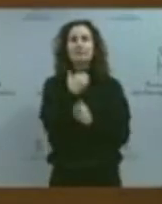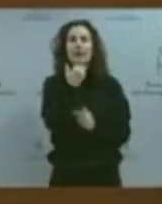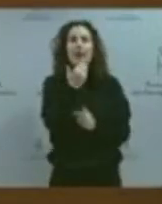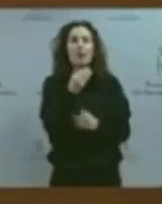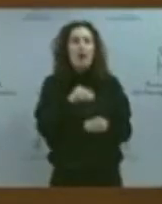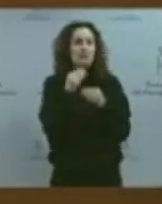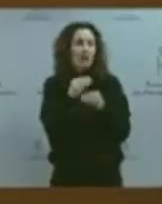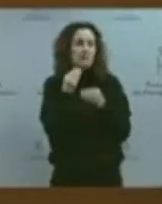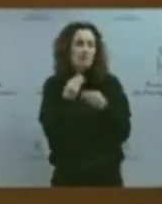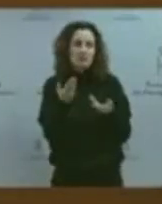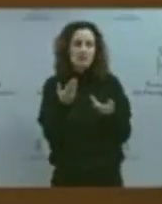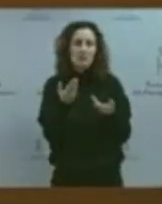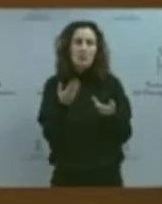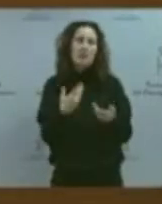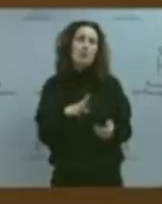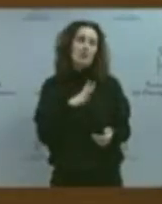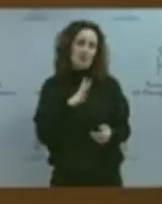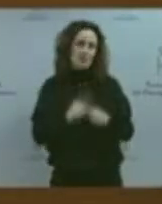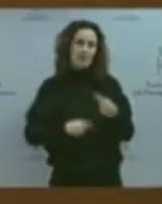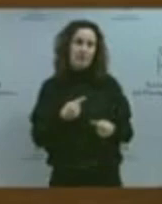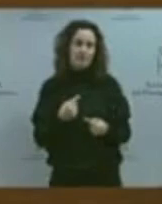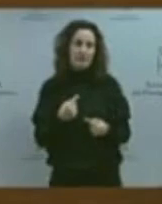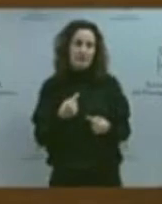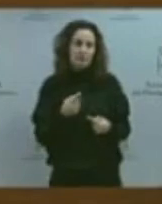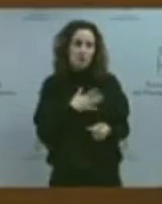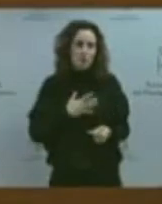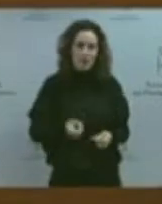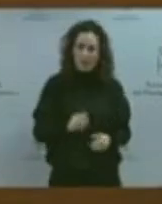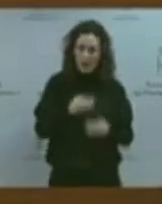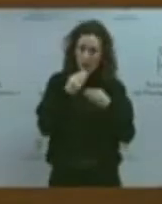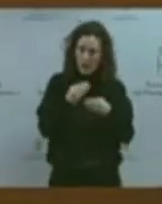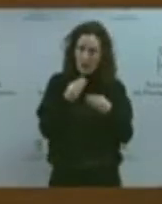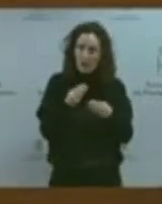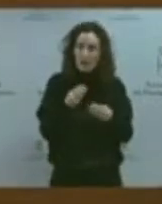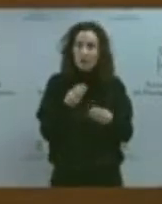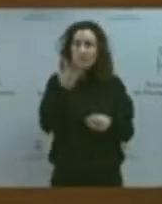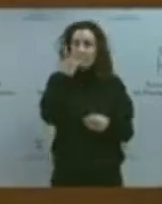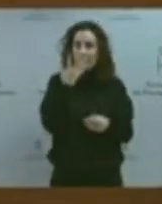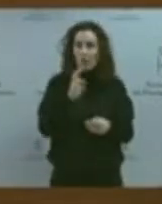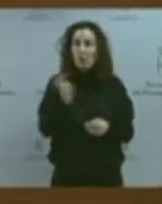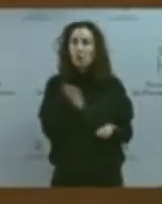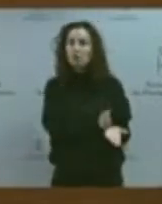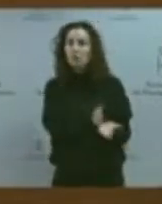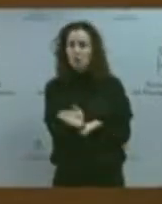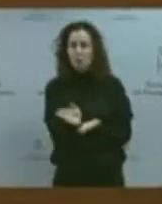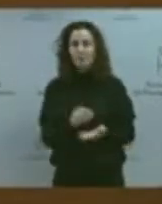familias no quieran esto y prefieran otra cosa. Las ventanas